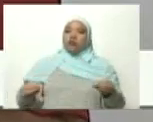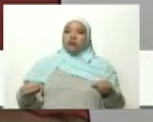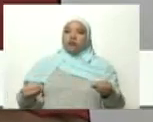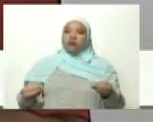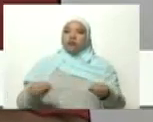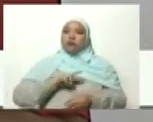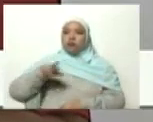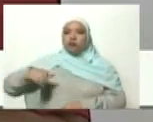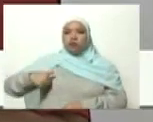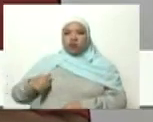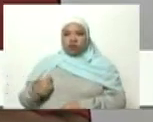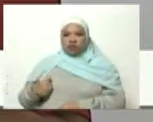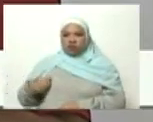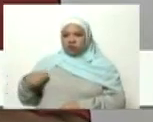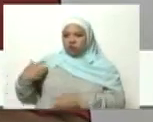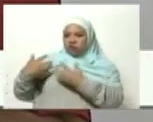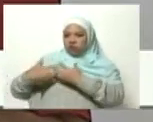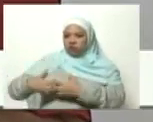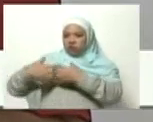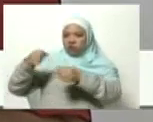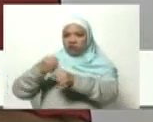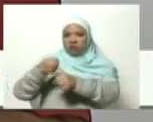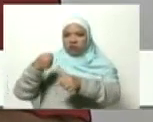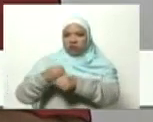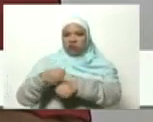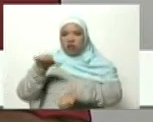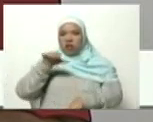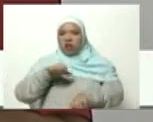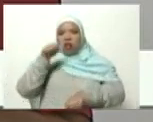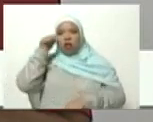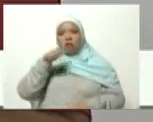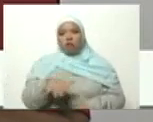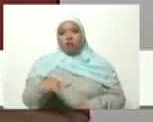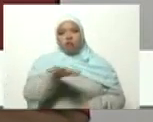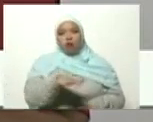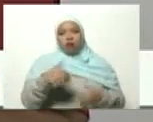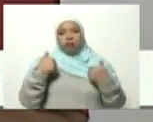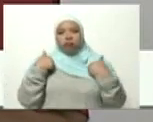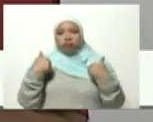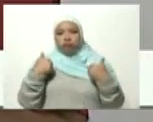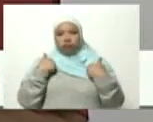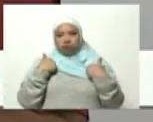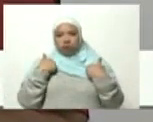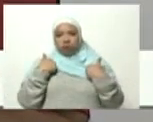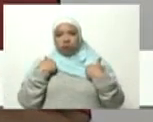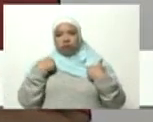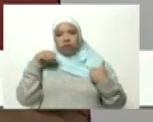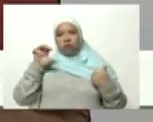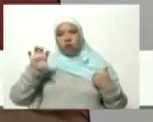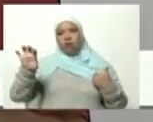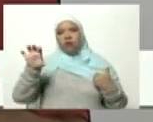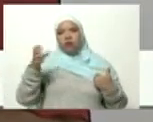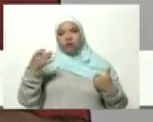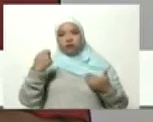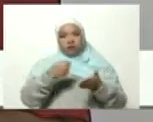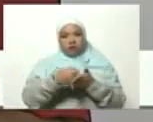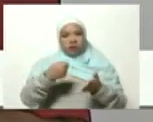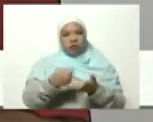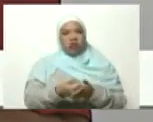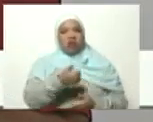pagar tanto nosotros? Y los daños que ellos le han causado a este pueblo, los daños que le han causado a este país, ¿cómo se los van a pagar